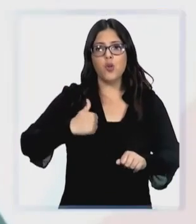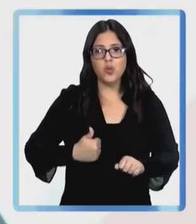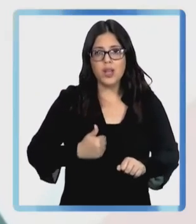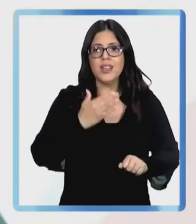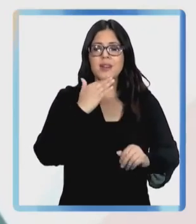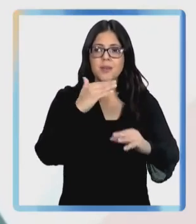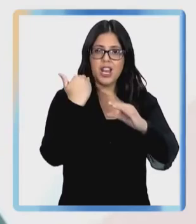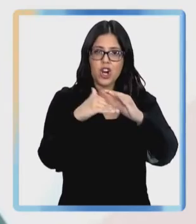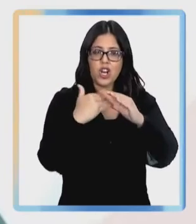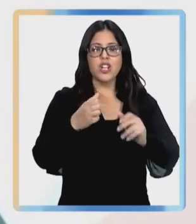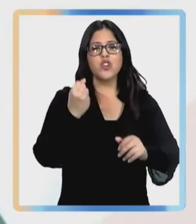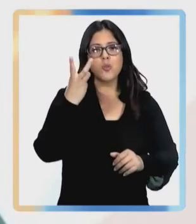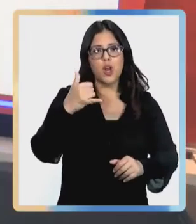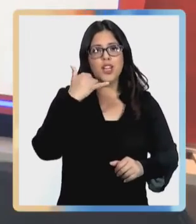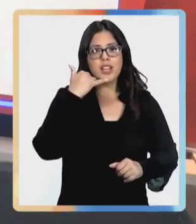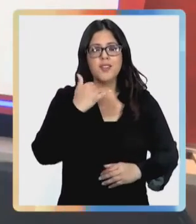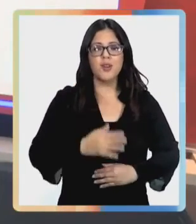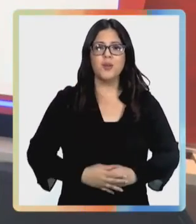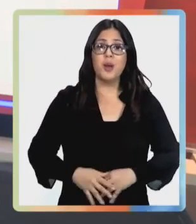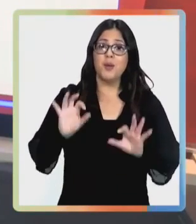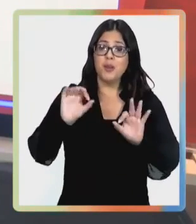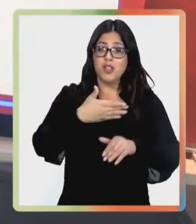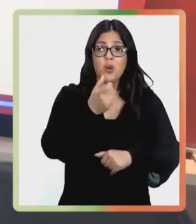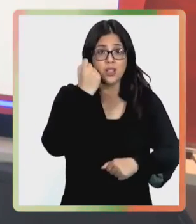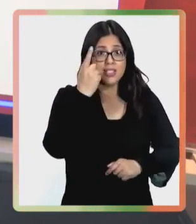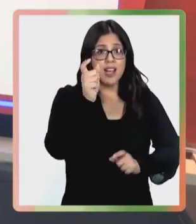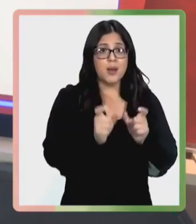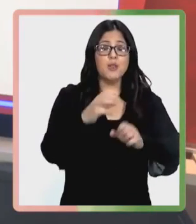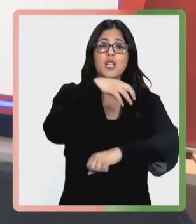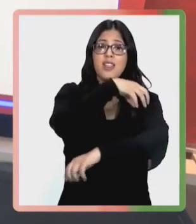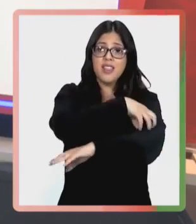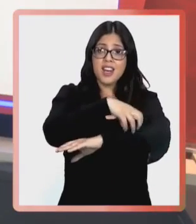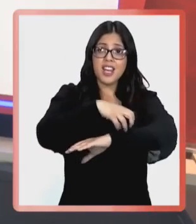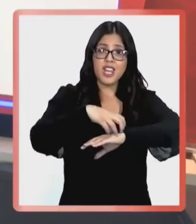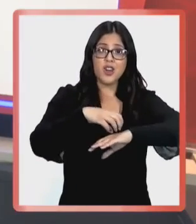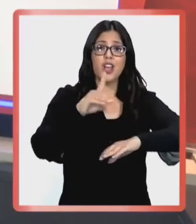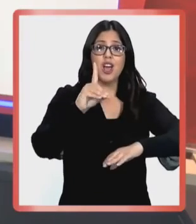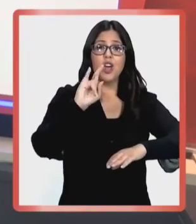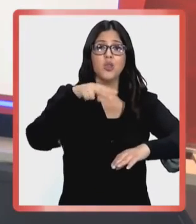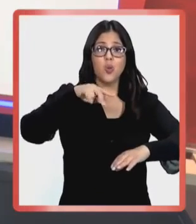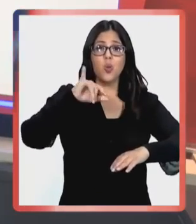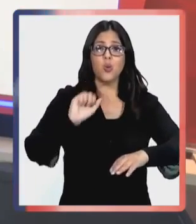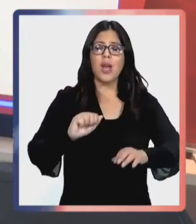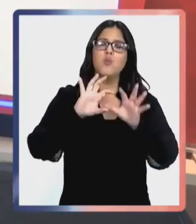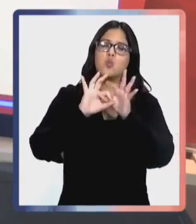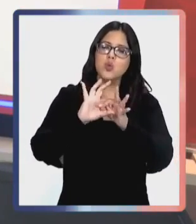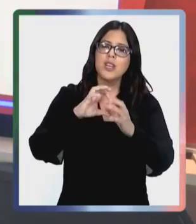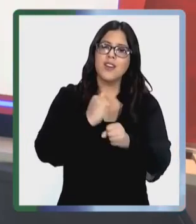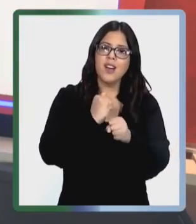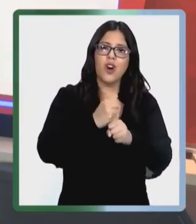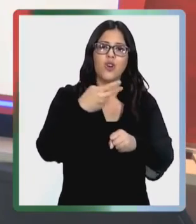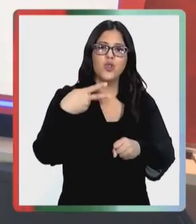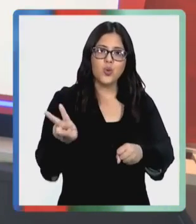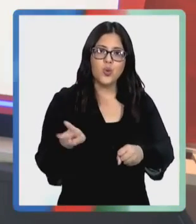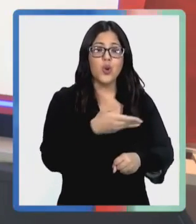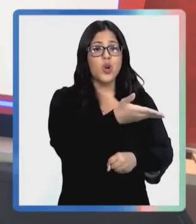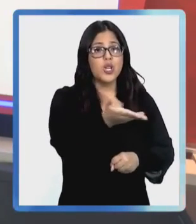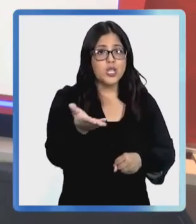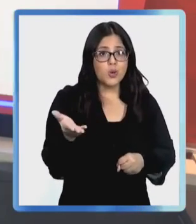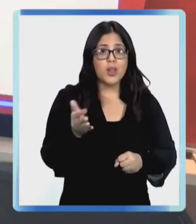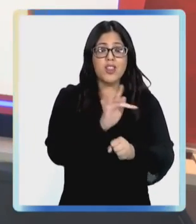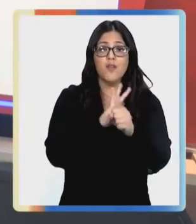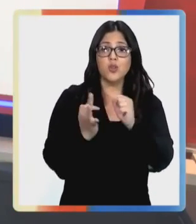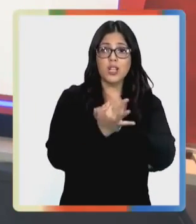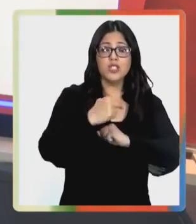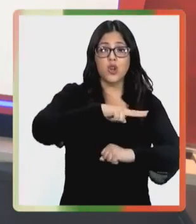tener un correo electrónico y un celular. Perfecto, así que ya lo sabe la gente de regiones. Dunia Roye, te agradezco por tu trabajo y a ustedes, los de